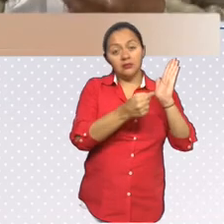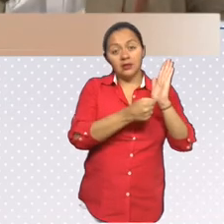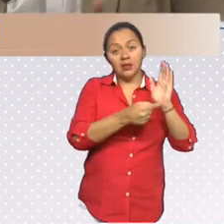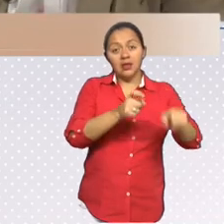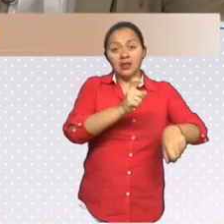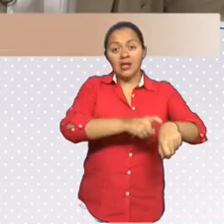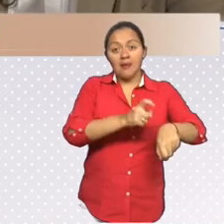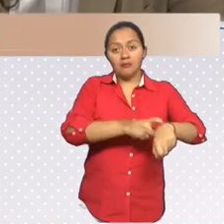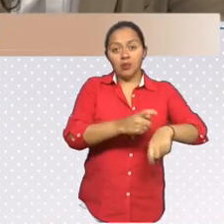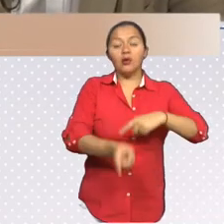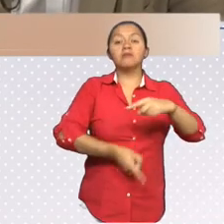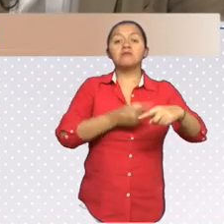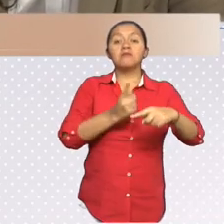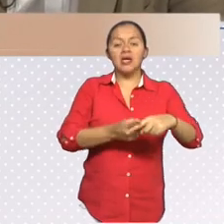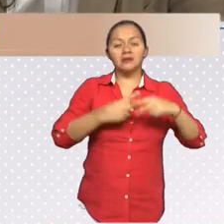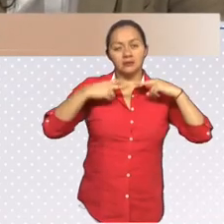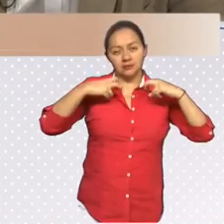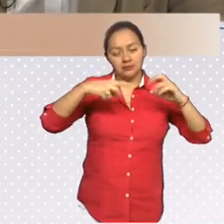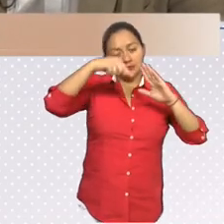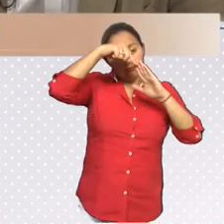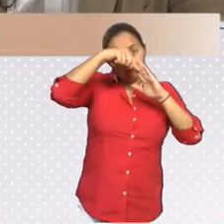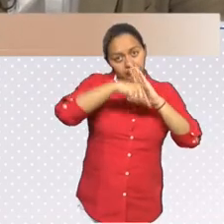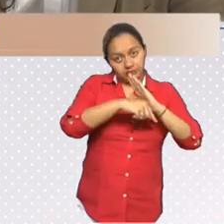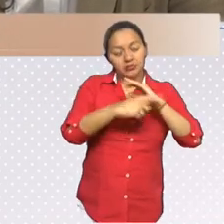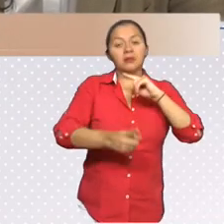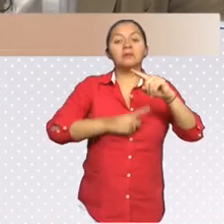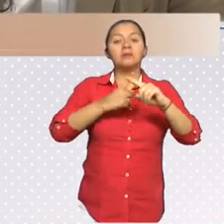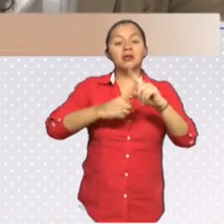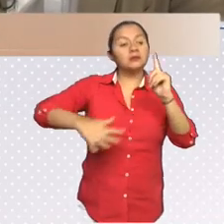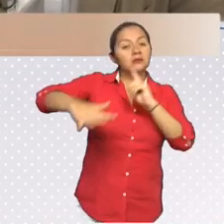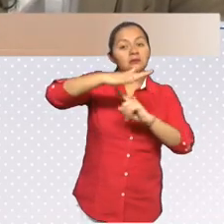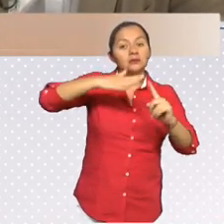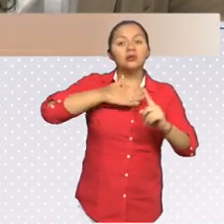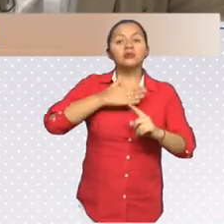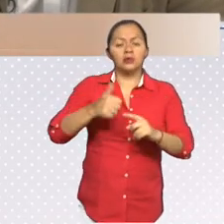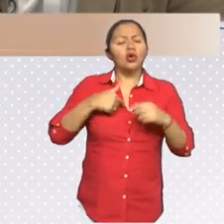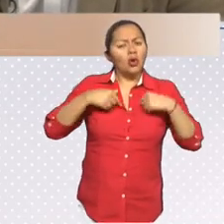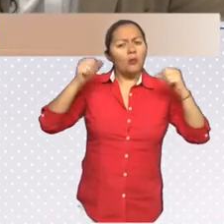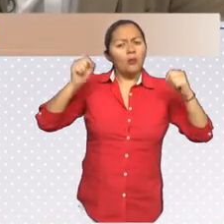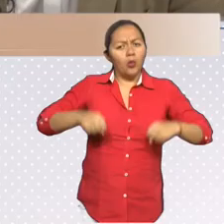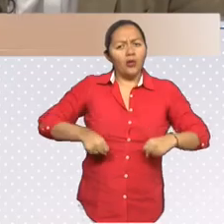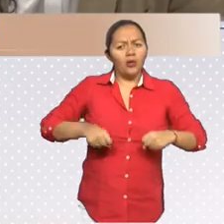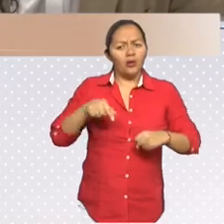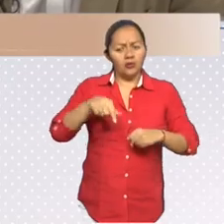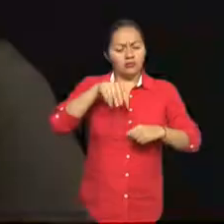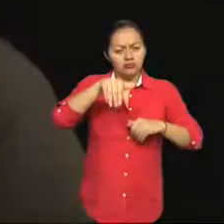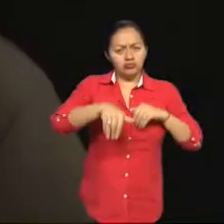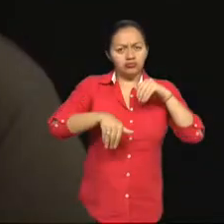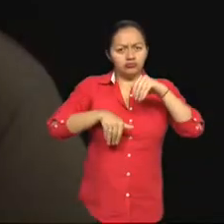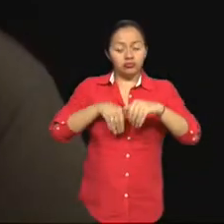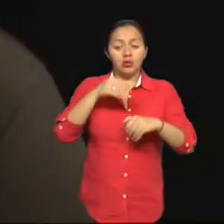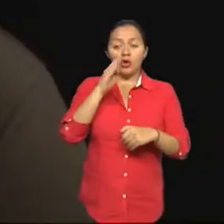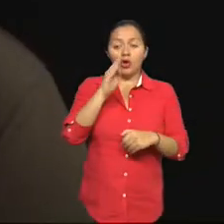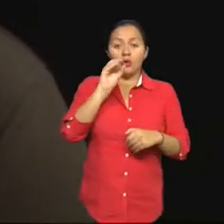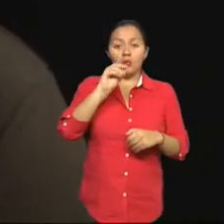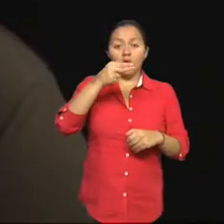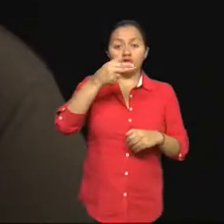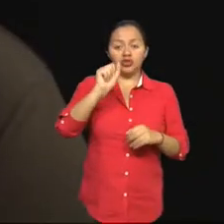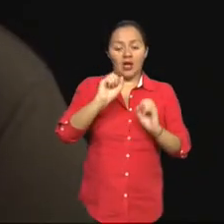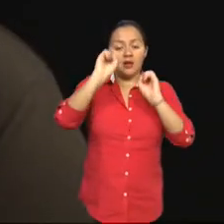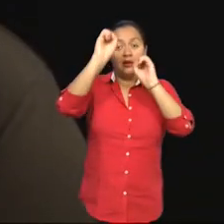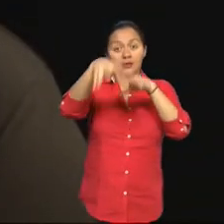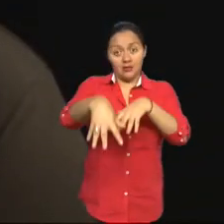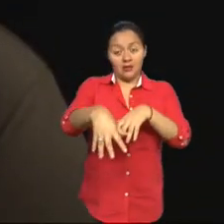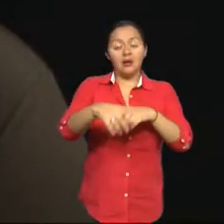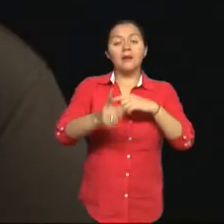sí, hay que hacer una investigación profunda, pero yo estoy seguro que todos pueden llegar. Desde Bocha, que es el deporte para chicos con parálisis cerebral, Ecuador ya